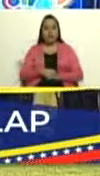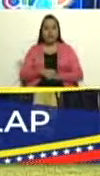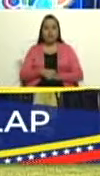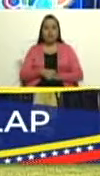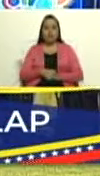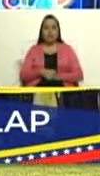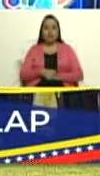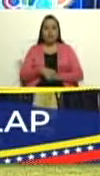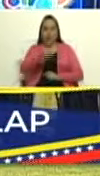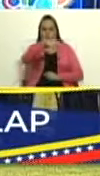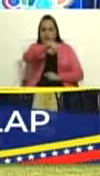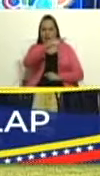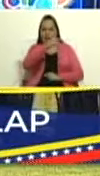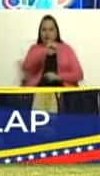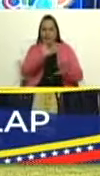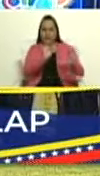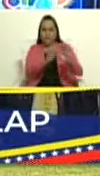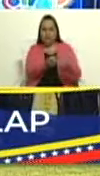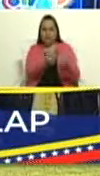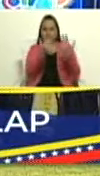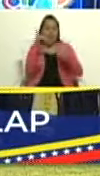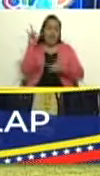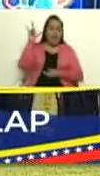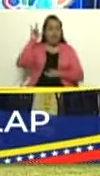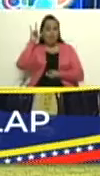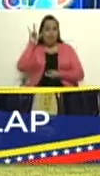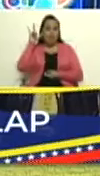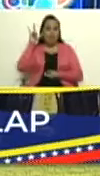¿Quiénes de ustedes me siguen en Instagram?